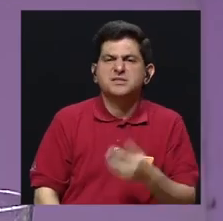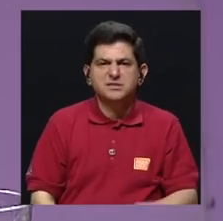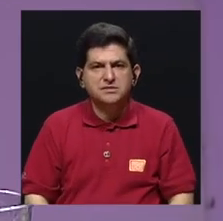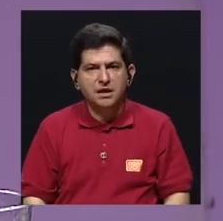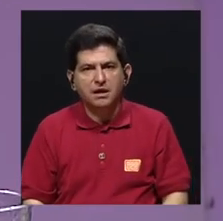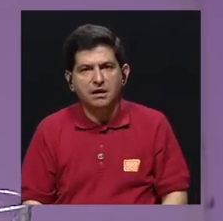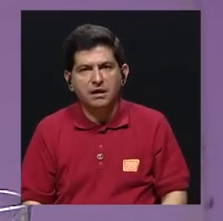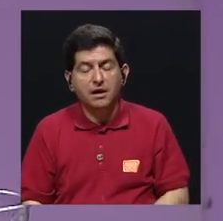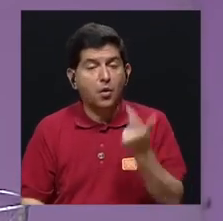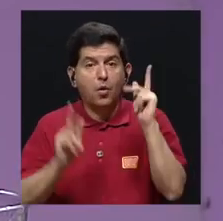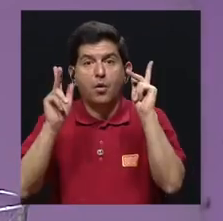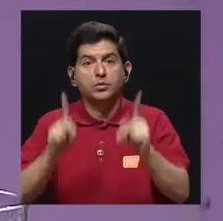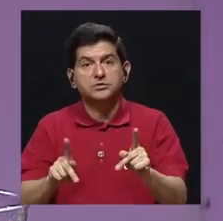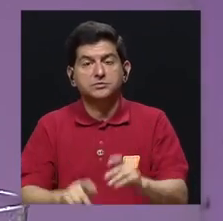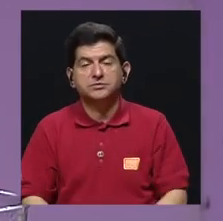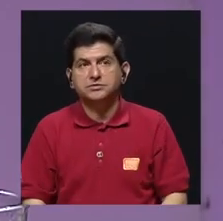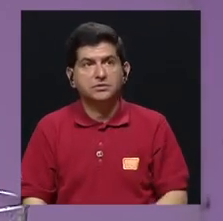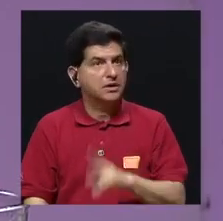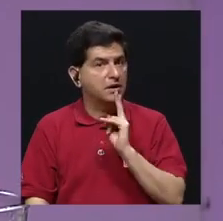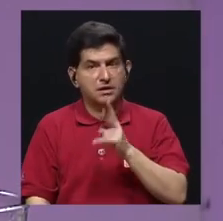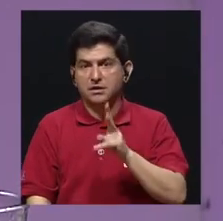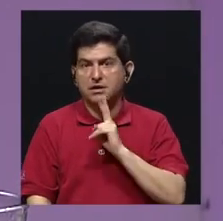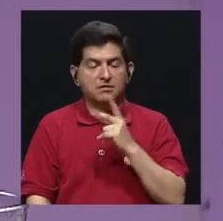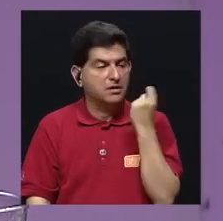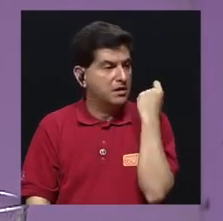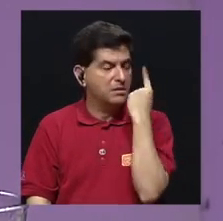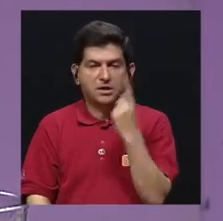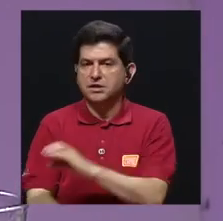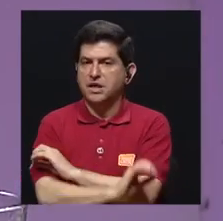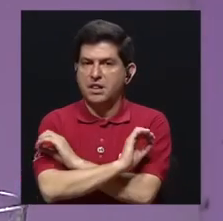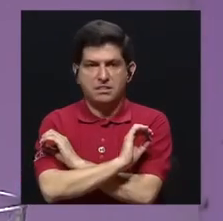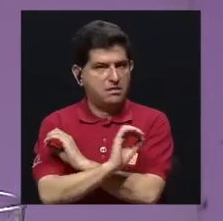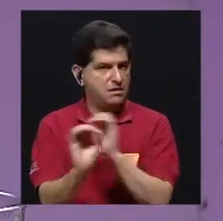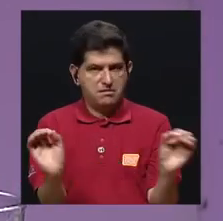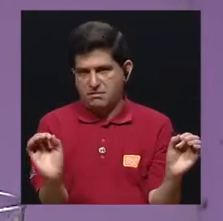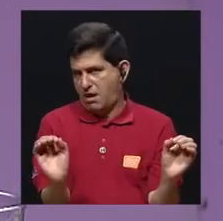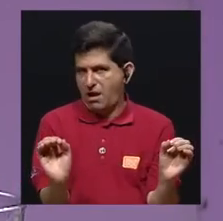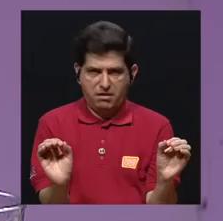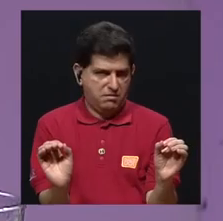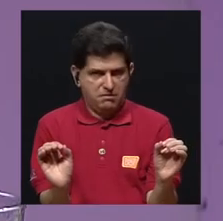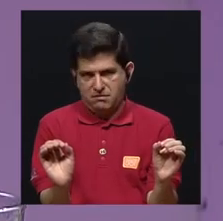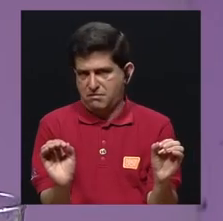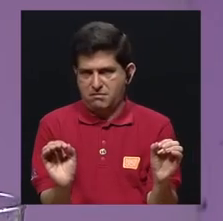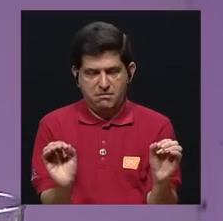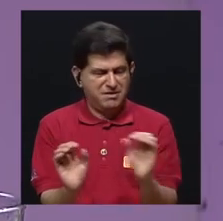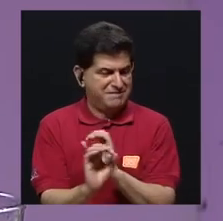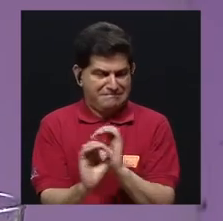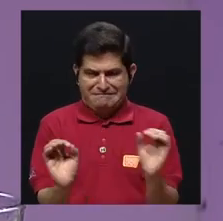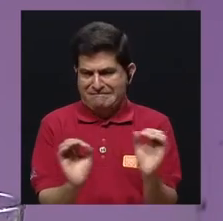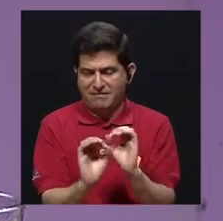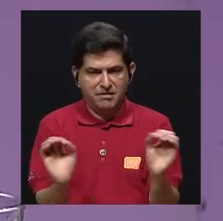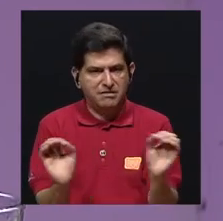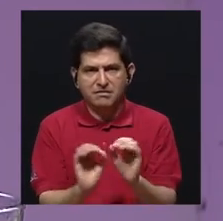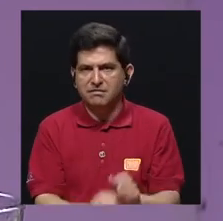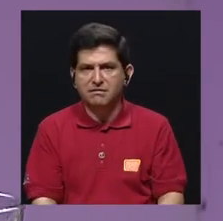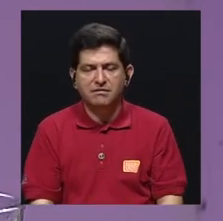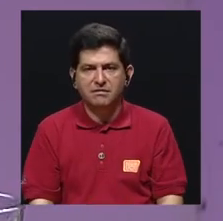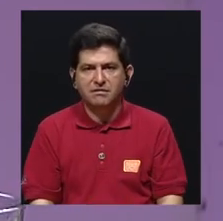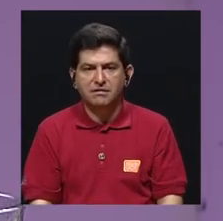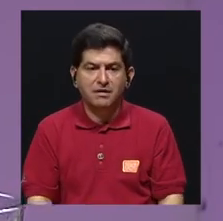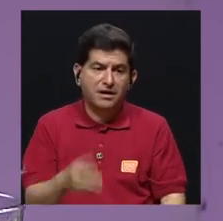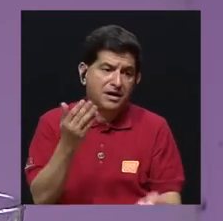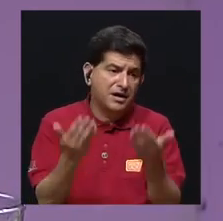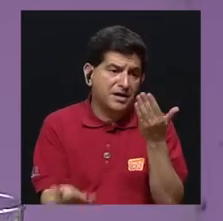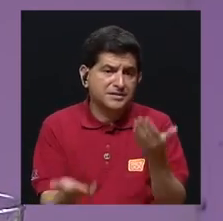están diciendo, ¿verdad?, hay otras personas que definitivamente no entienden, ¿verdad?, que definitivamente no entienden, ya